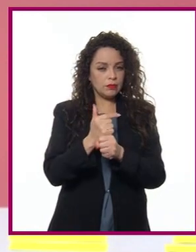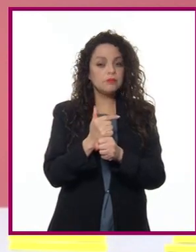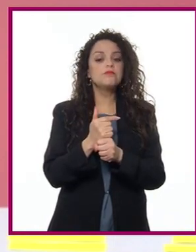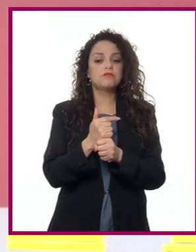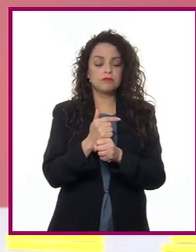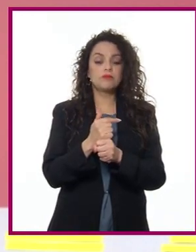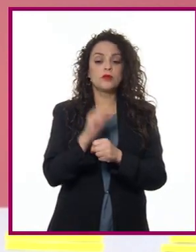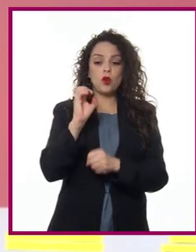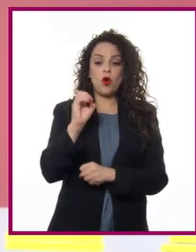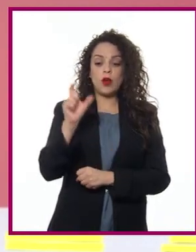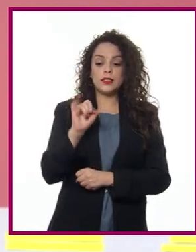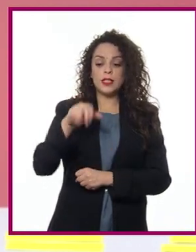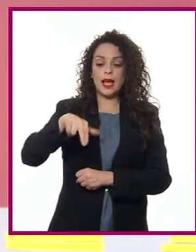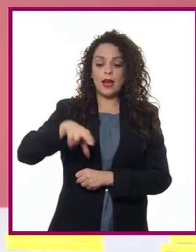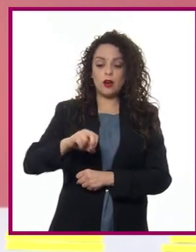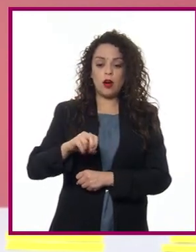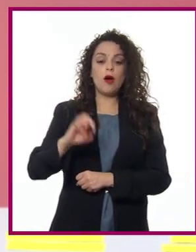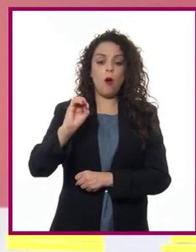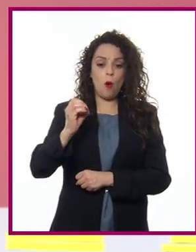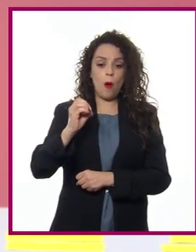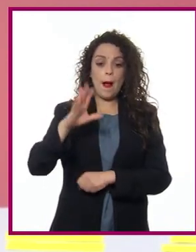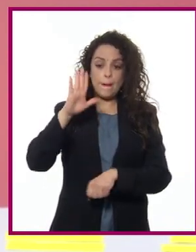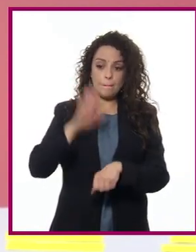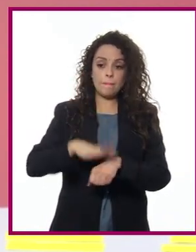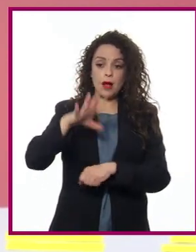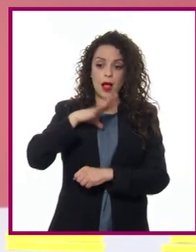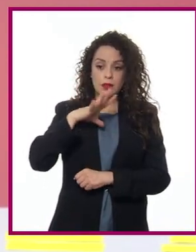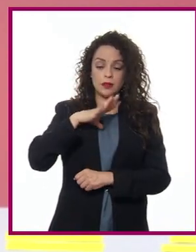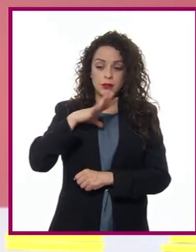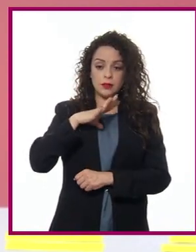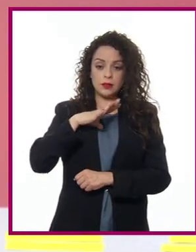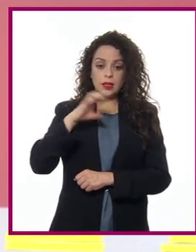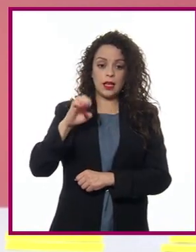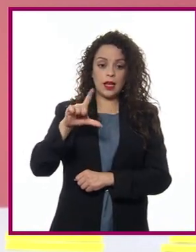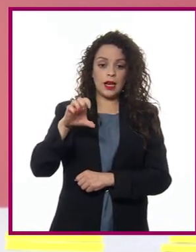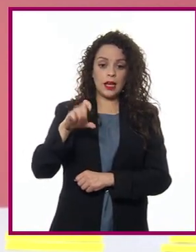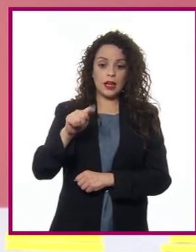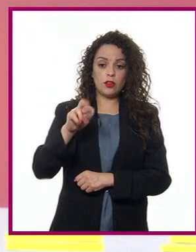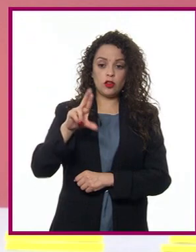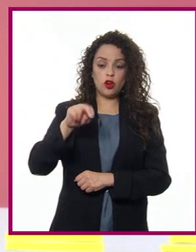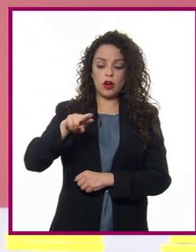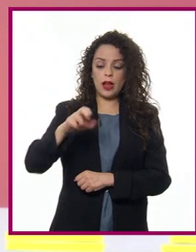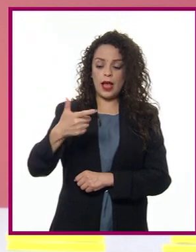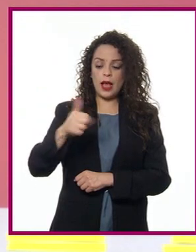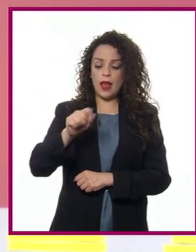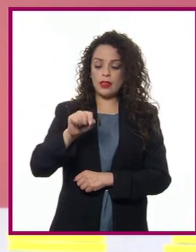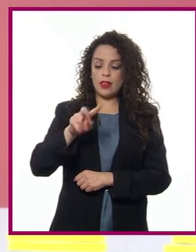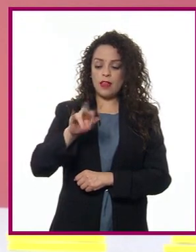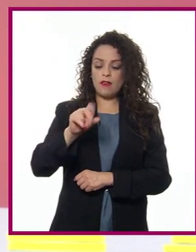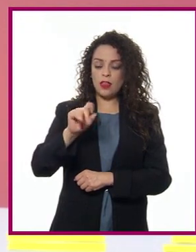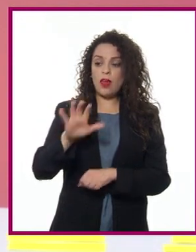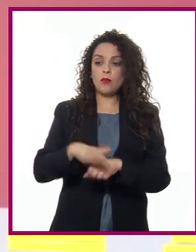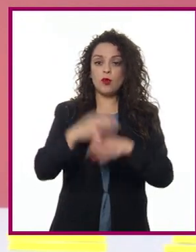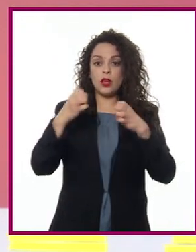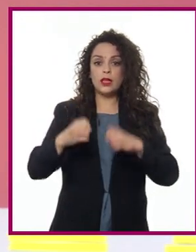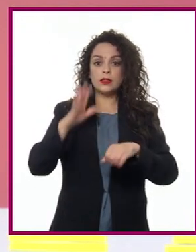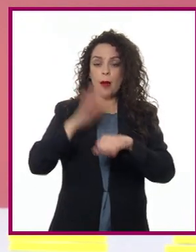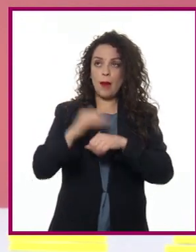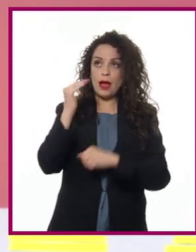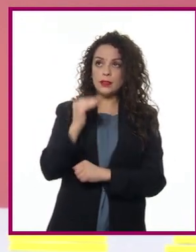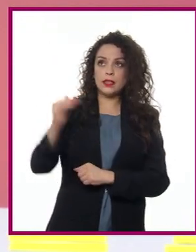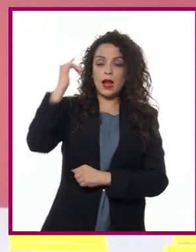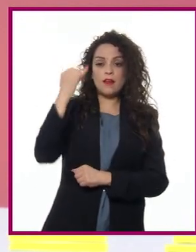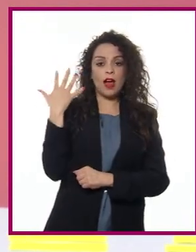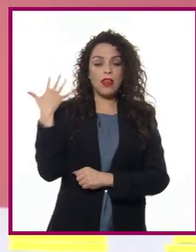el oxígeno sería el de mayor electronegatividad, ya que es el que está más arriba y a la derecha que